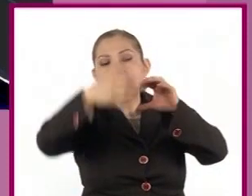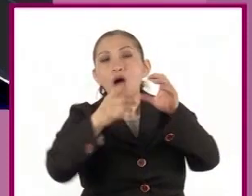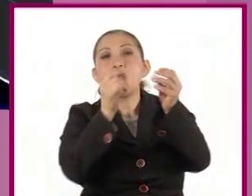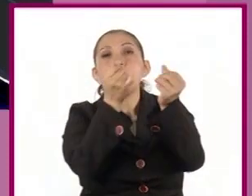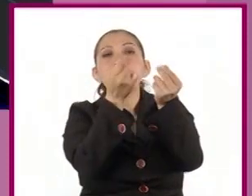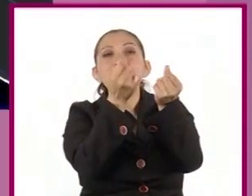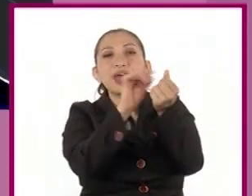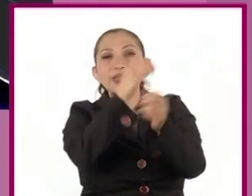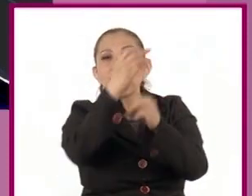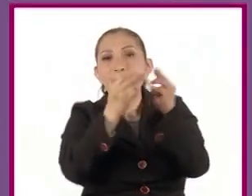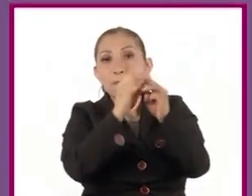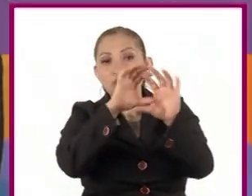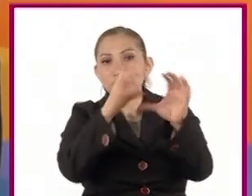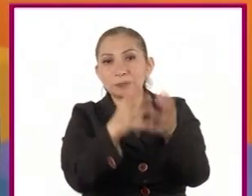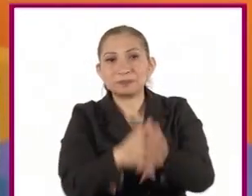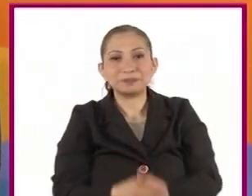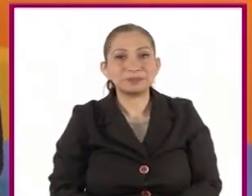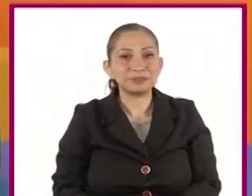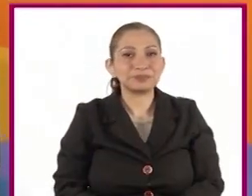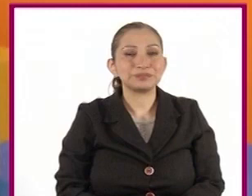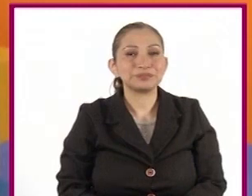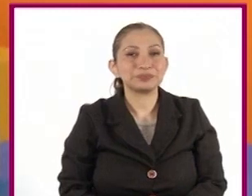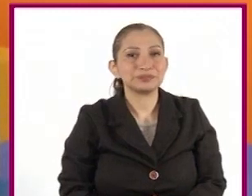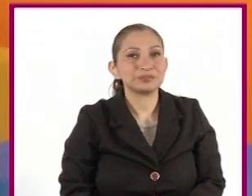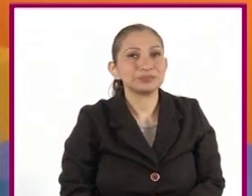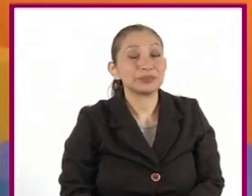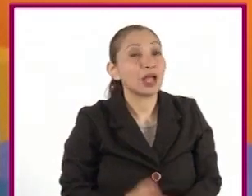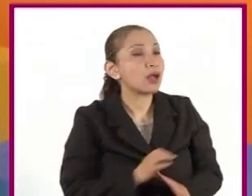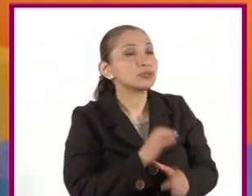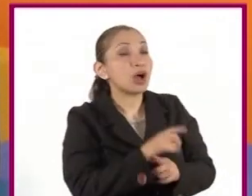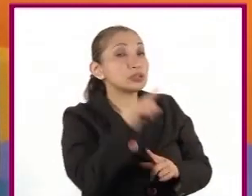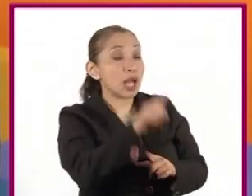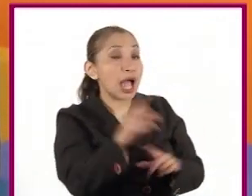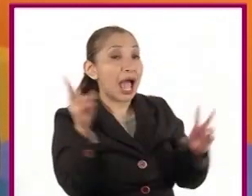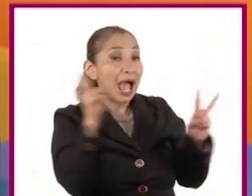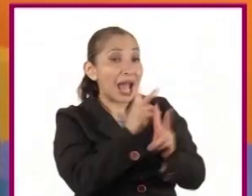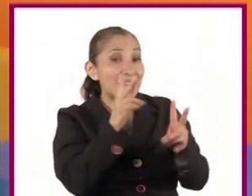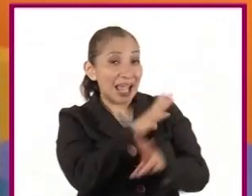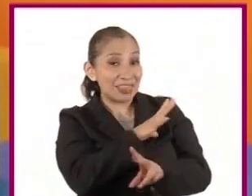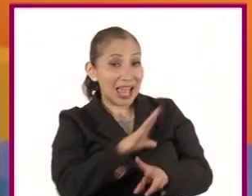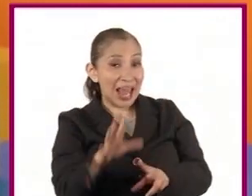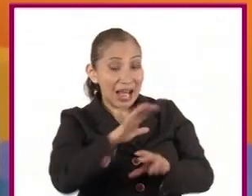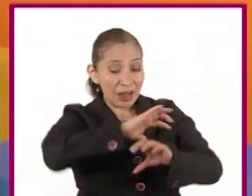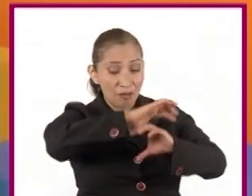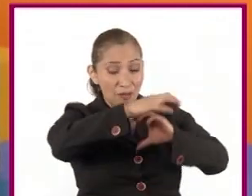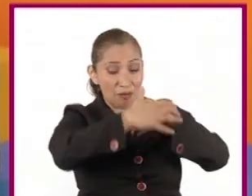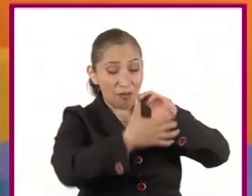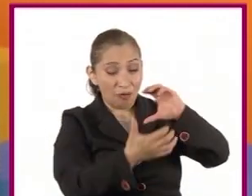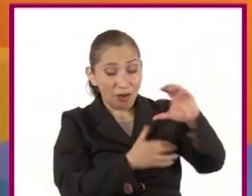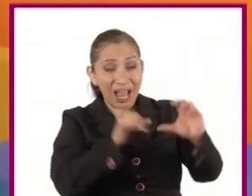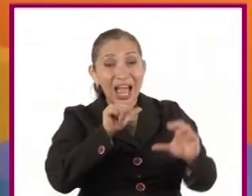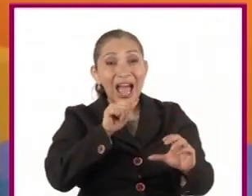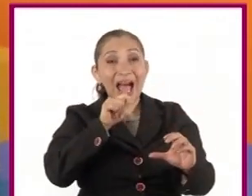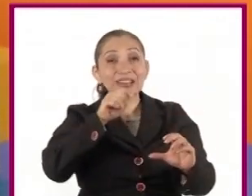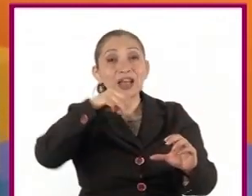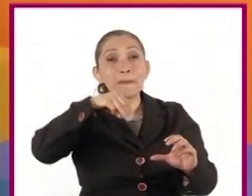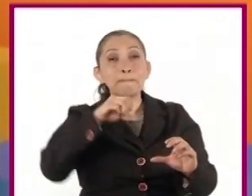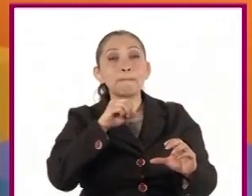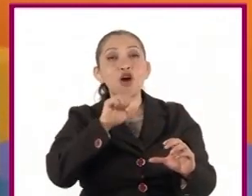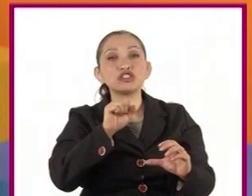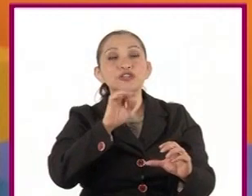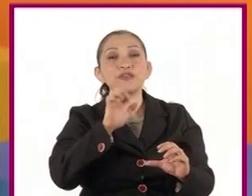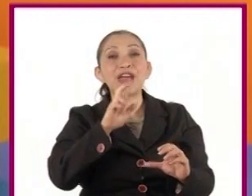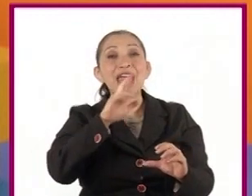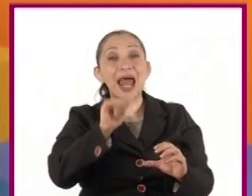humedad en nuestro planeta. Es así como la circulación general de la atmósfera es posible y